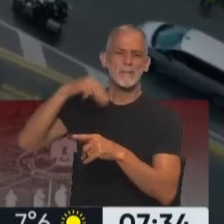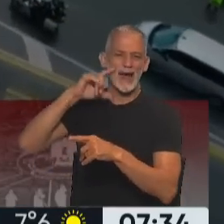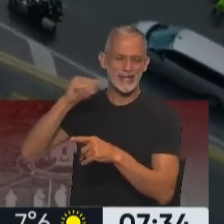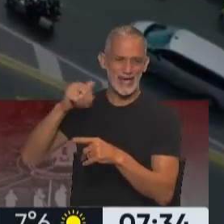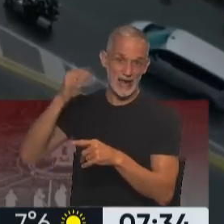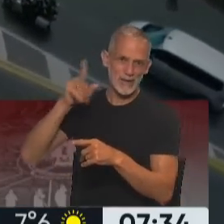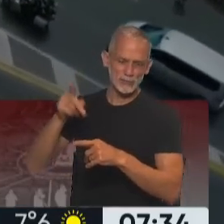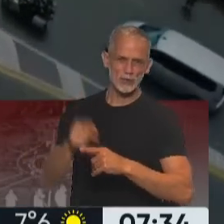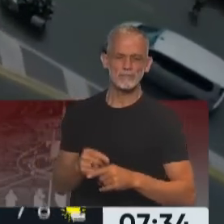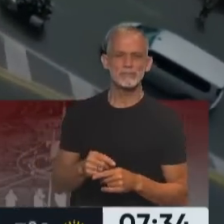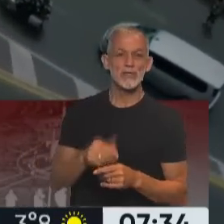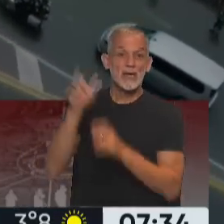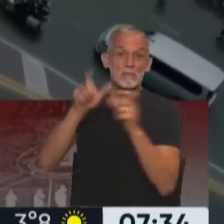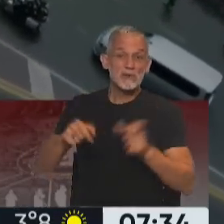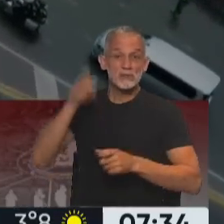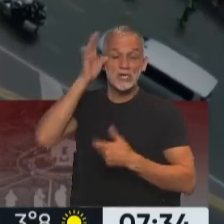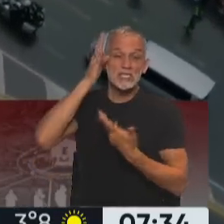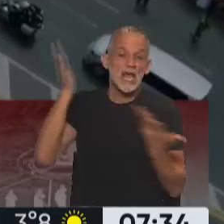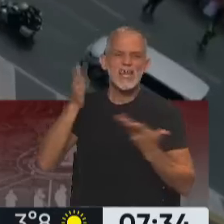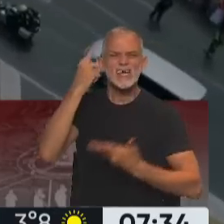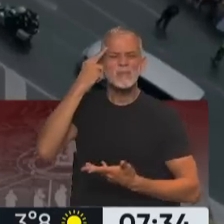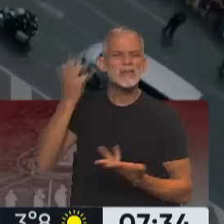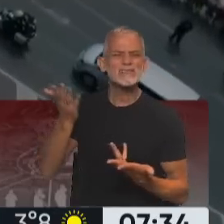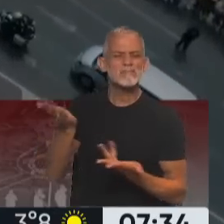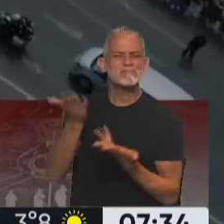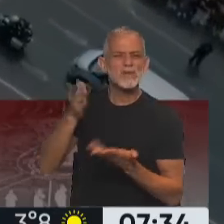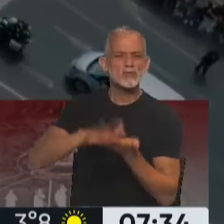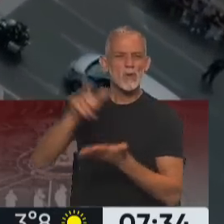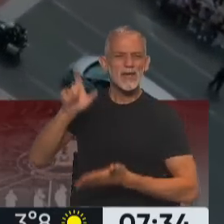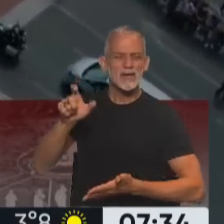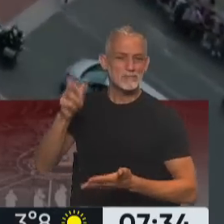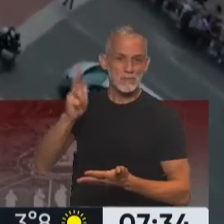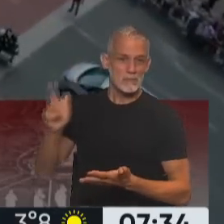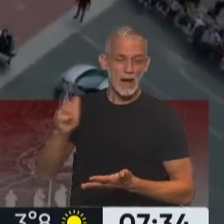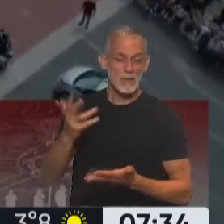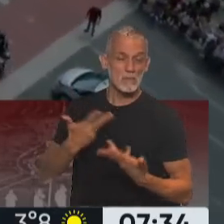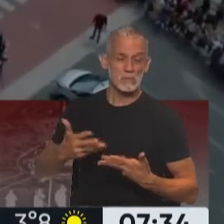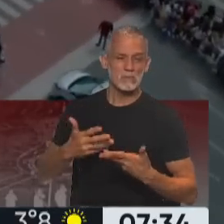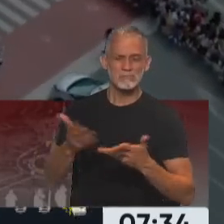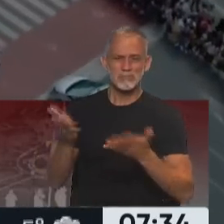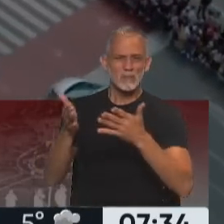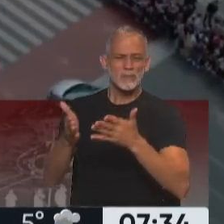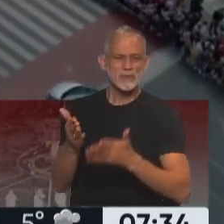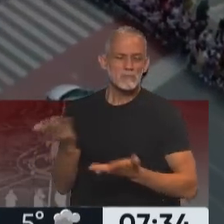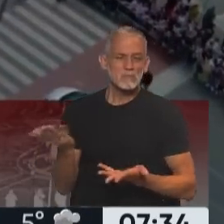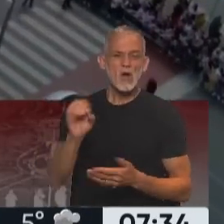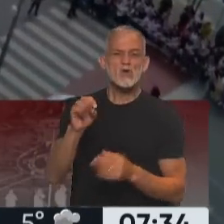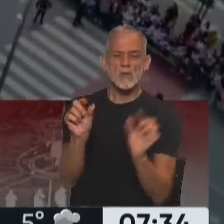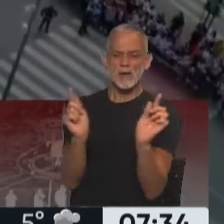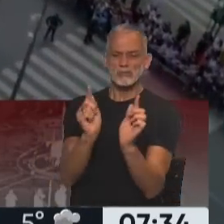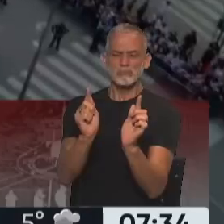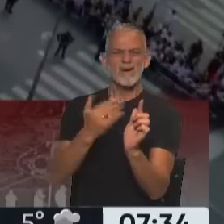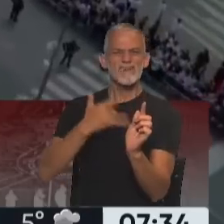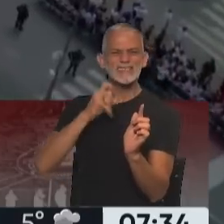¿Qué piensa el italiano de este Papa sencillo, Guido? De este Papa que eligió una sepultura con apenas un nombre, Franciscus,